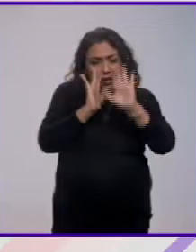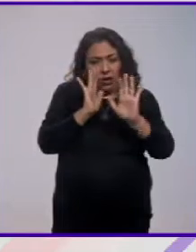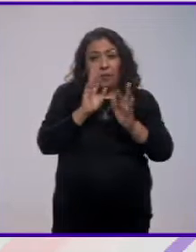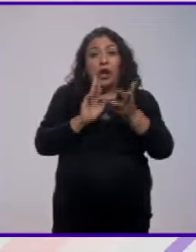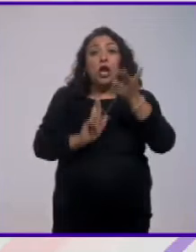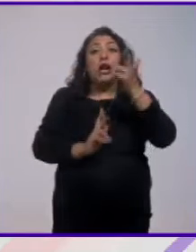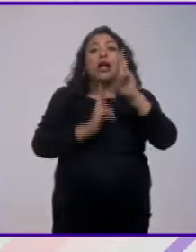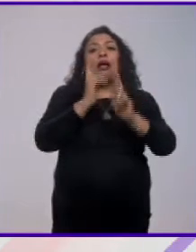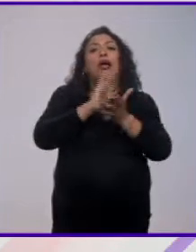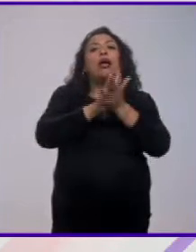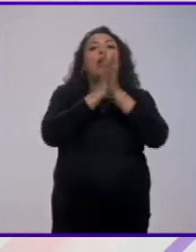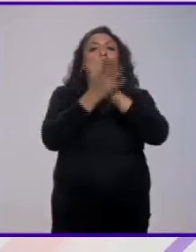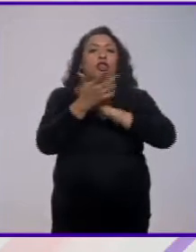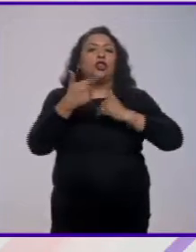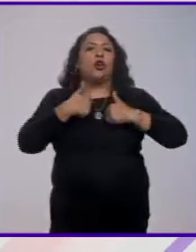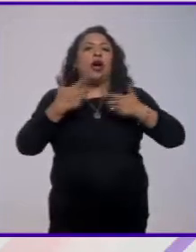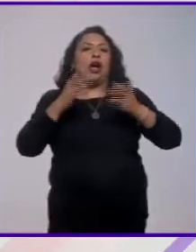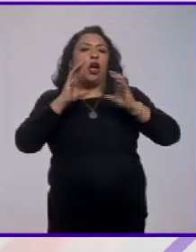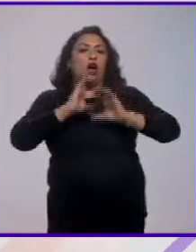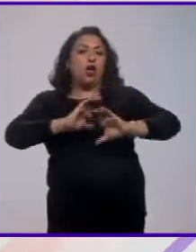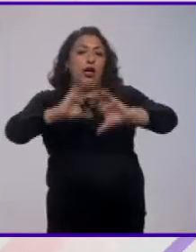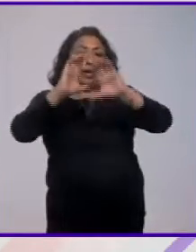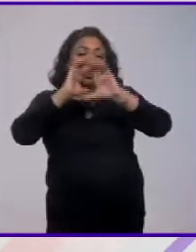revoluciones se hacen cantando, ¿no? Y